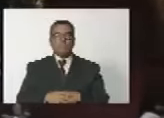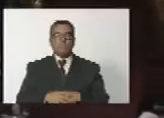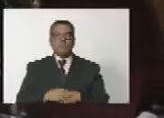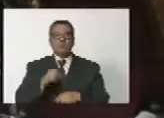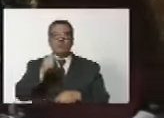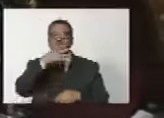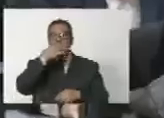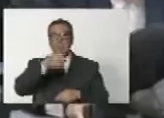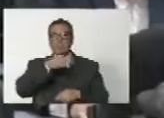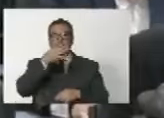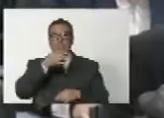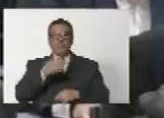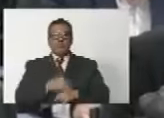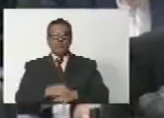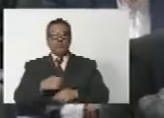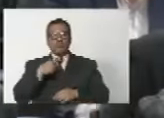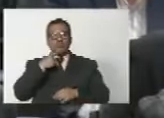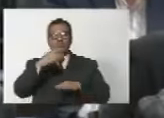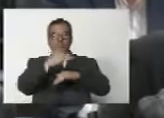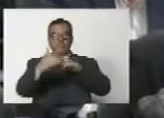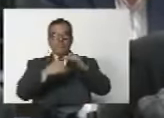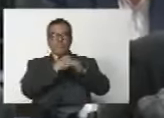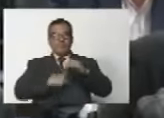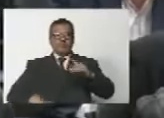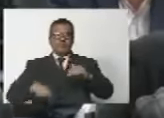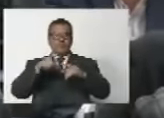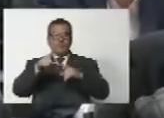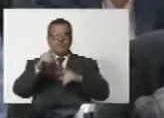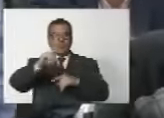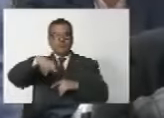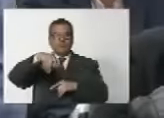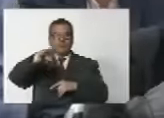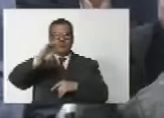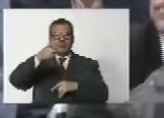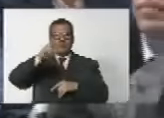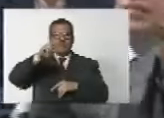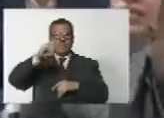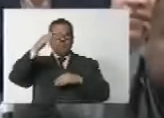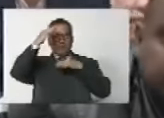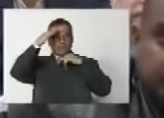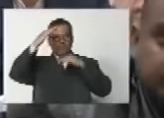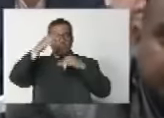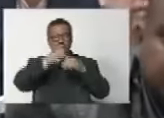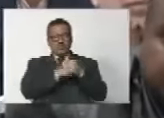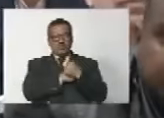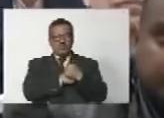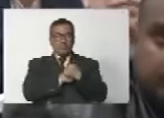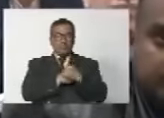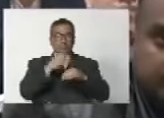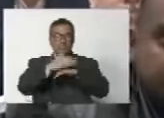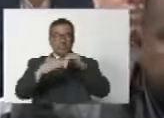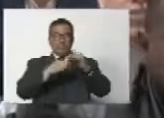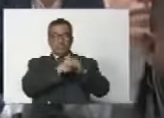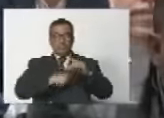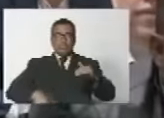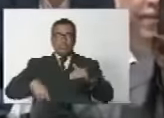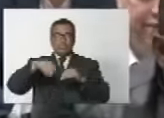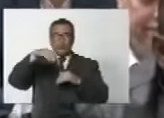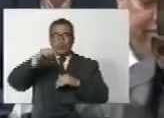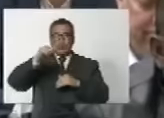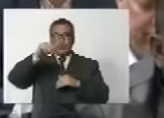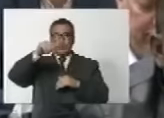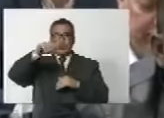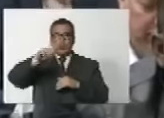Muy buenas tardes, ciudadano vicepresidente Pedro Infante, saludar a nuestra querida vicepresidenta